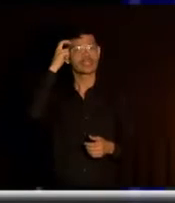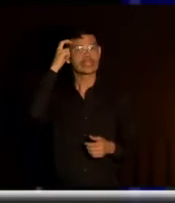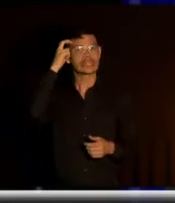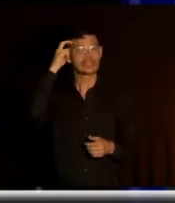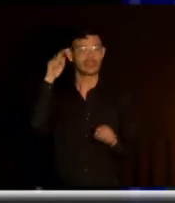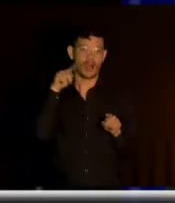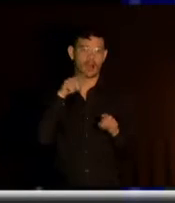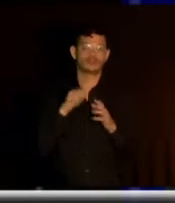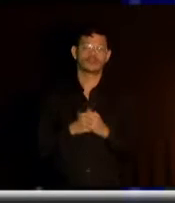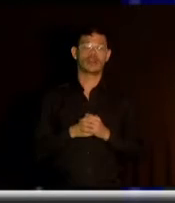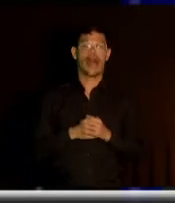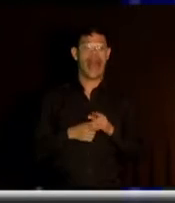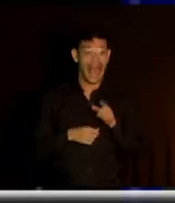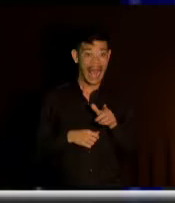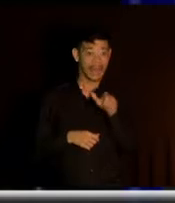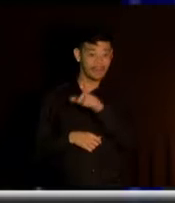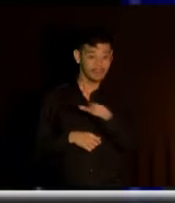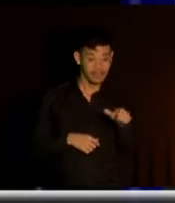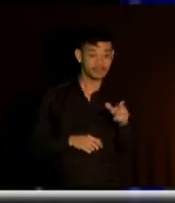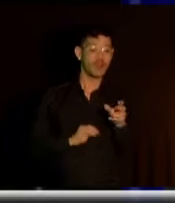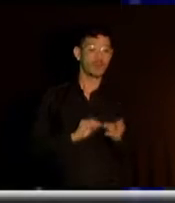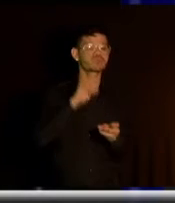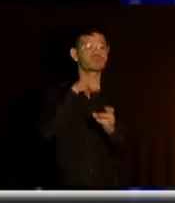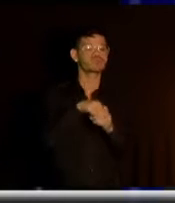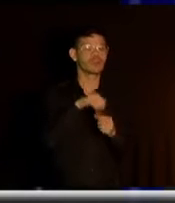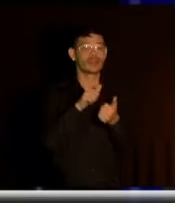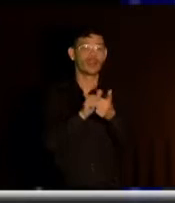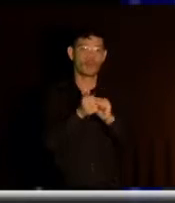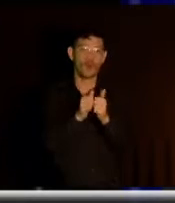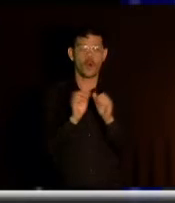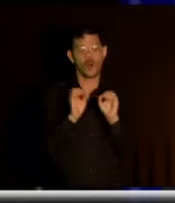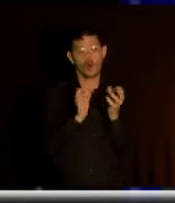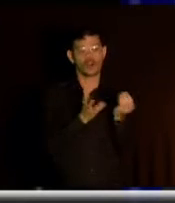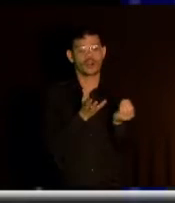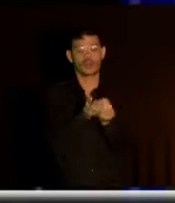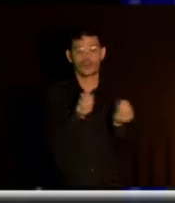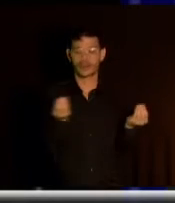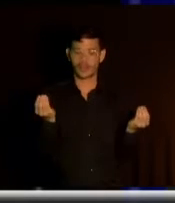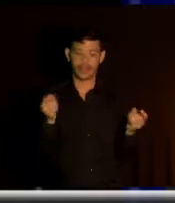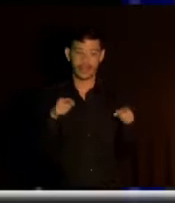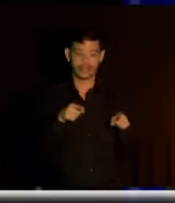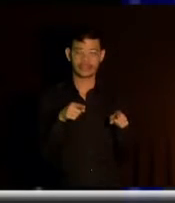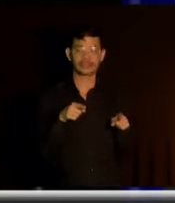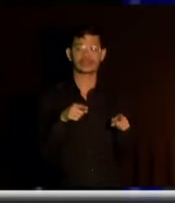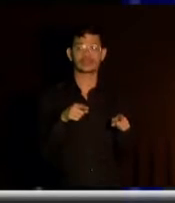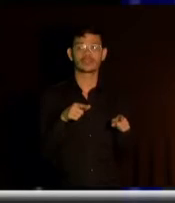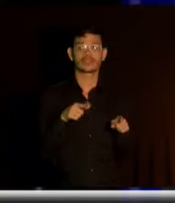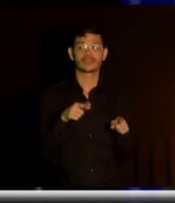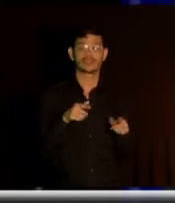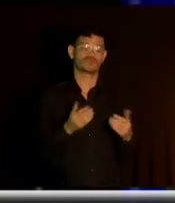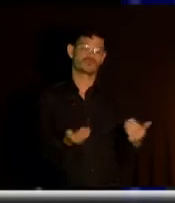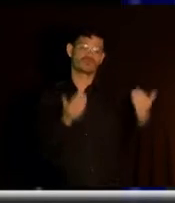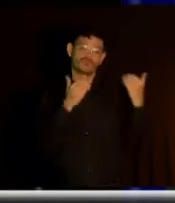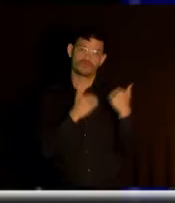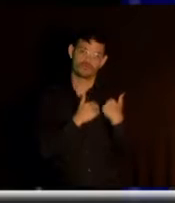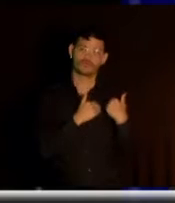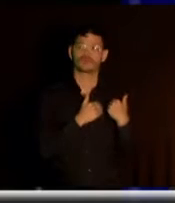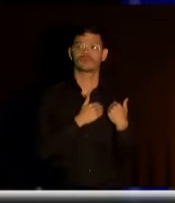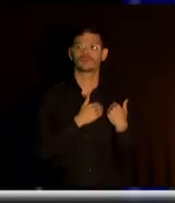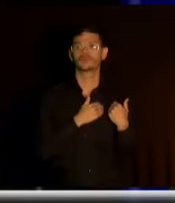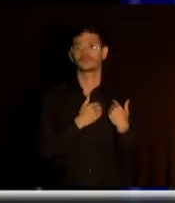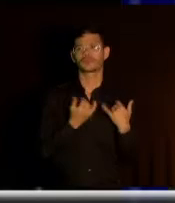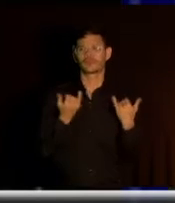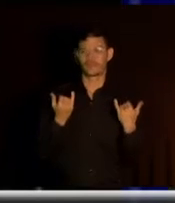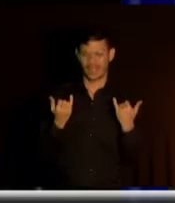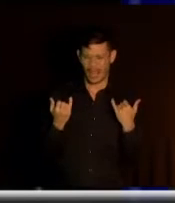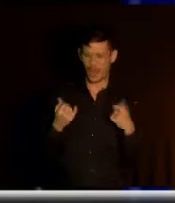en los deportes y categorías donde INAS tiene su potestad, por decirlo así.